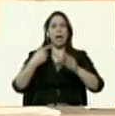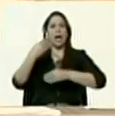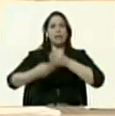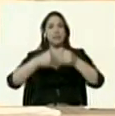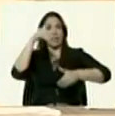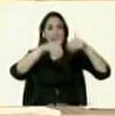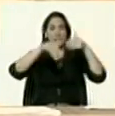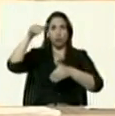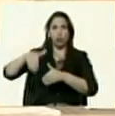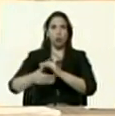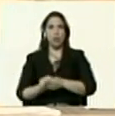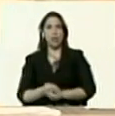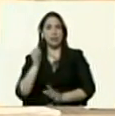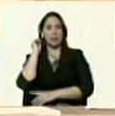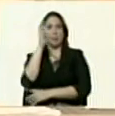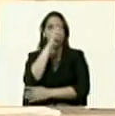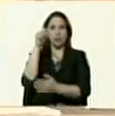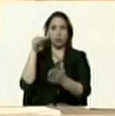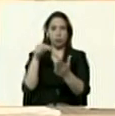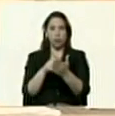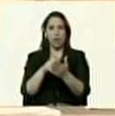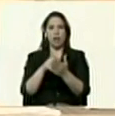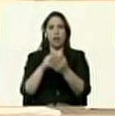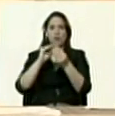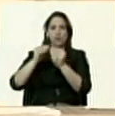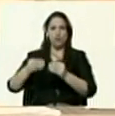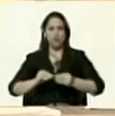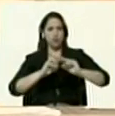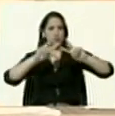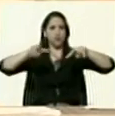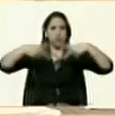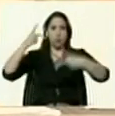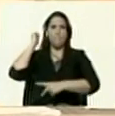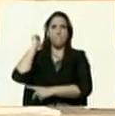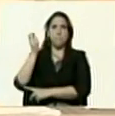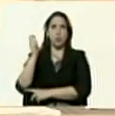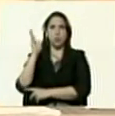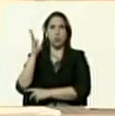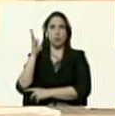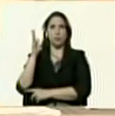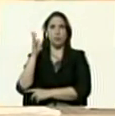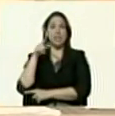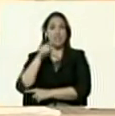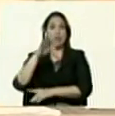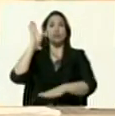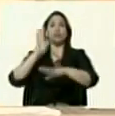elecciones de la Asamblea Nacional y la renovación del Parlamento, y